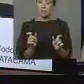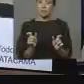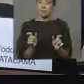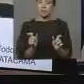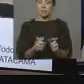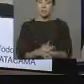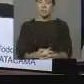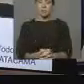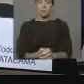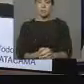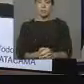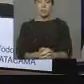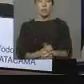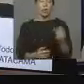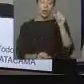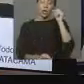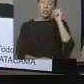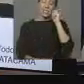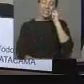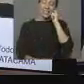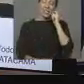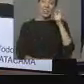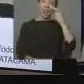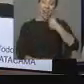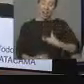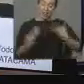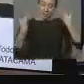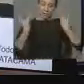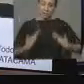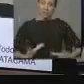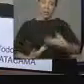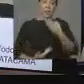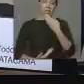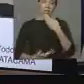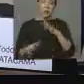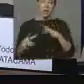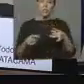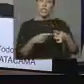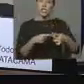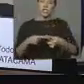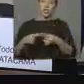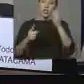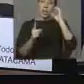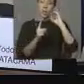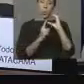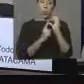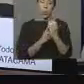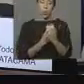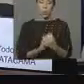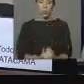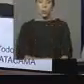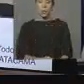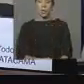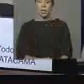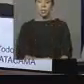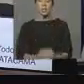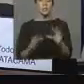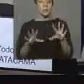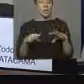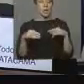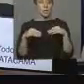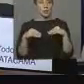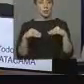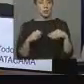amplia dimensión, comprende no solo su condición biológica, sino también los aspectos sociales y culturales que las constituyen, se hace